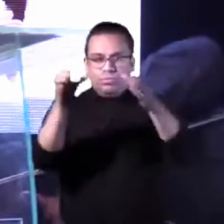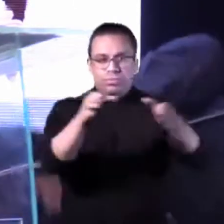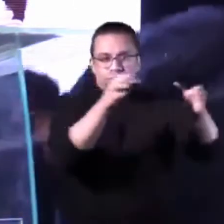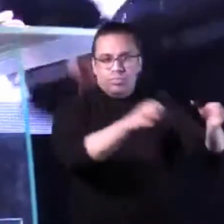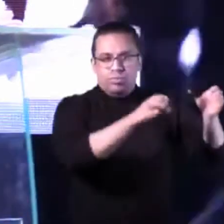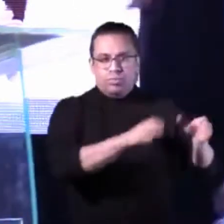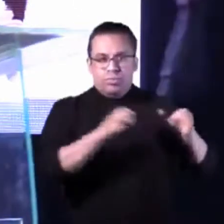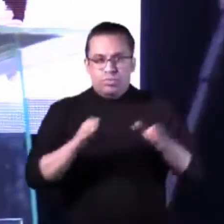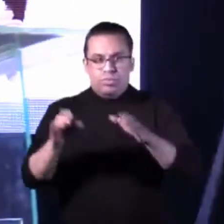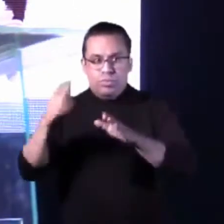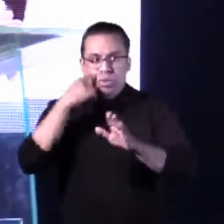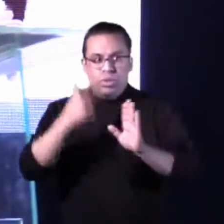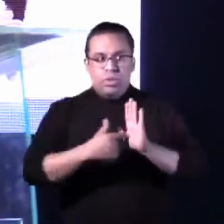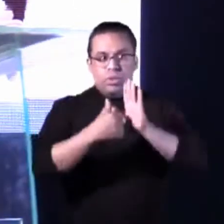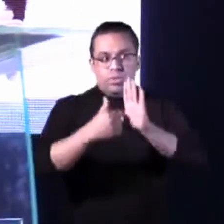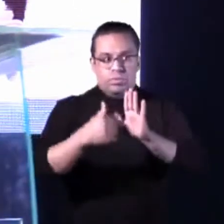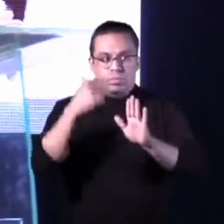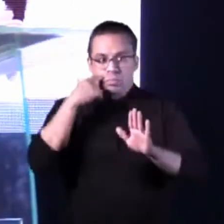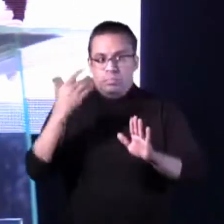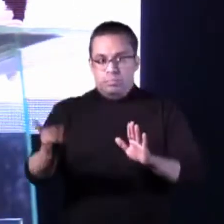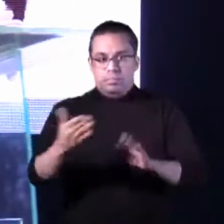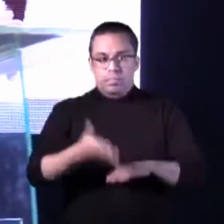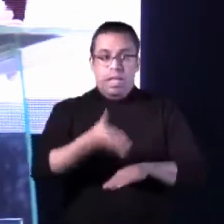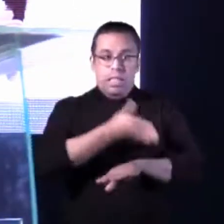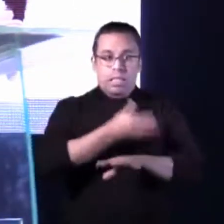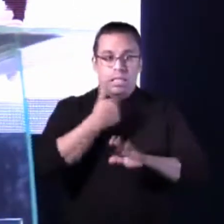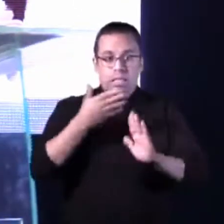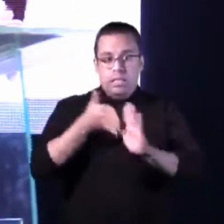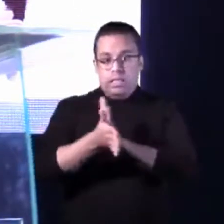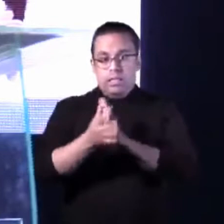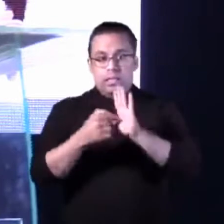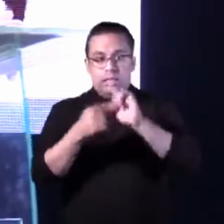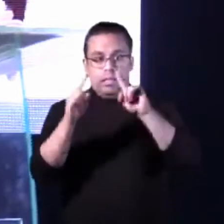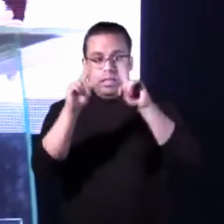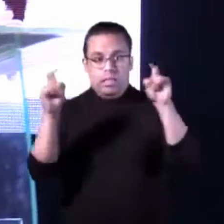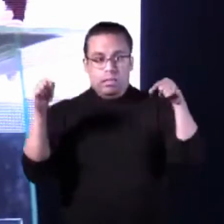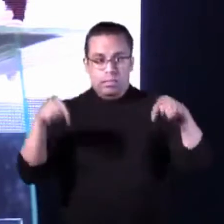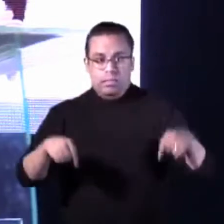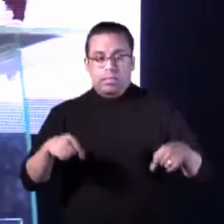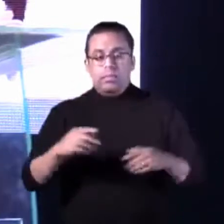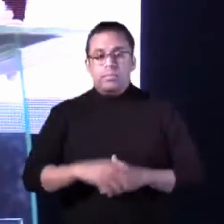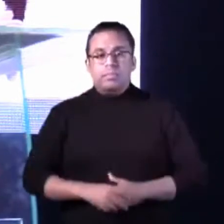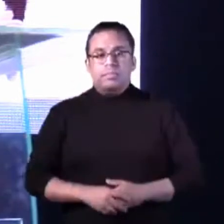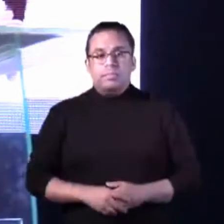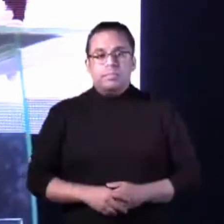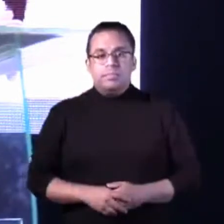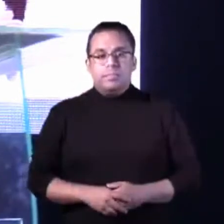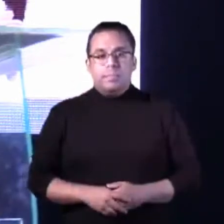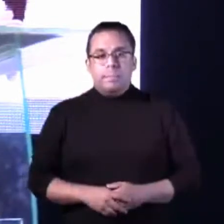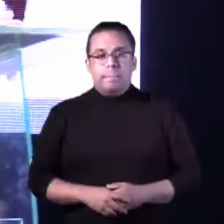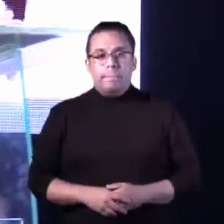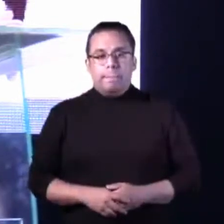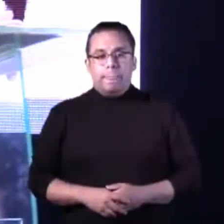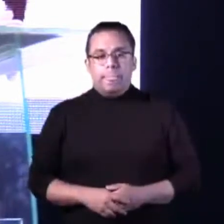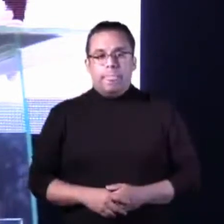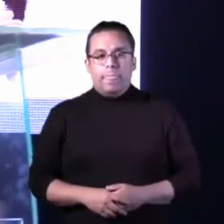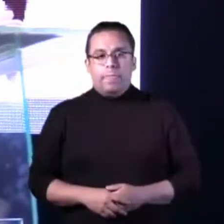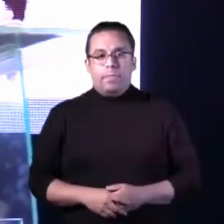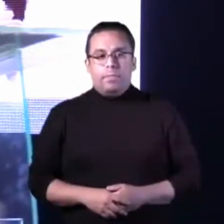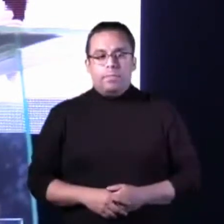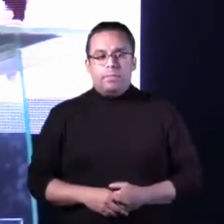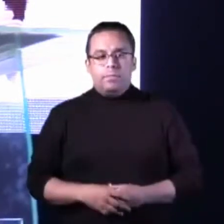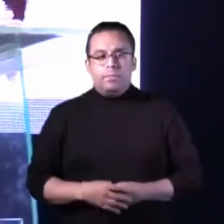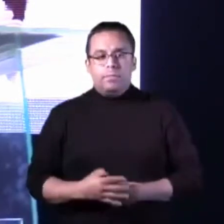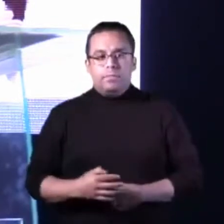y va a darnos también un saludo antes de entrar a la parte final de este evento, a su tercera